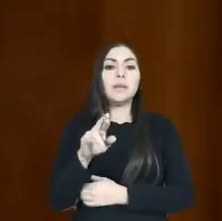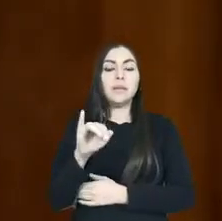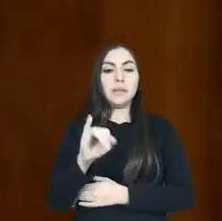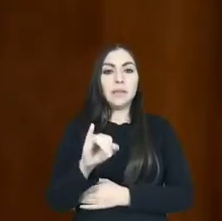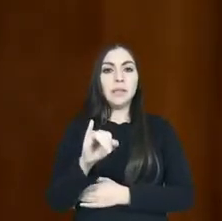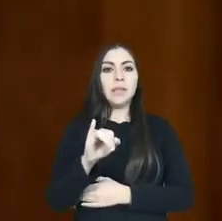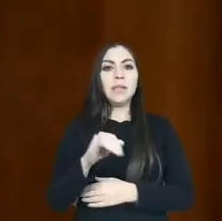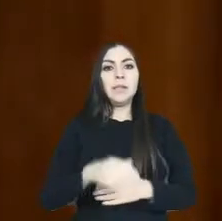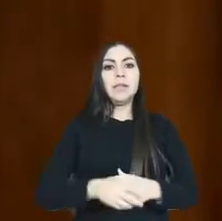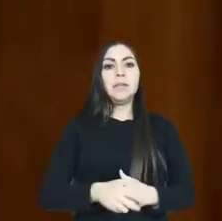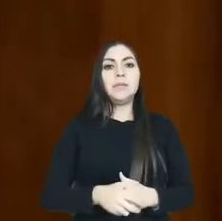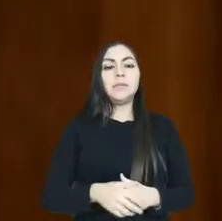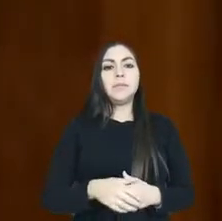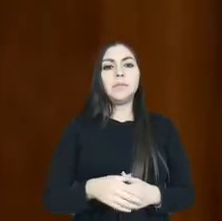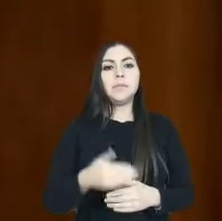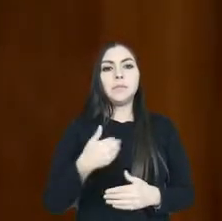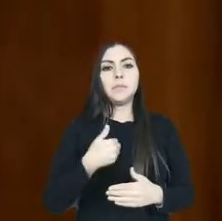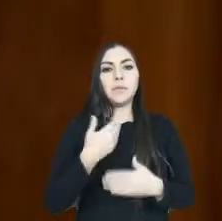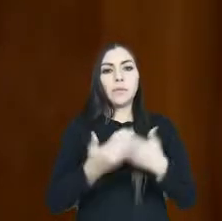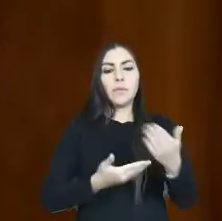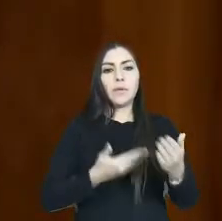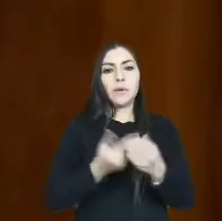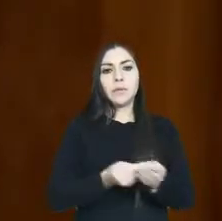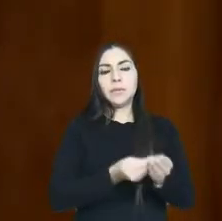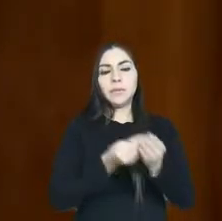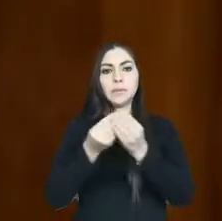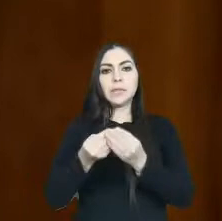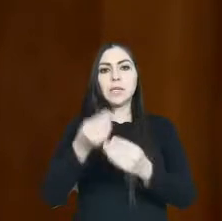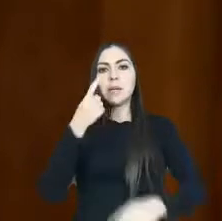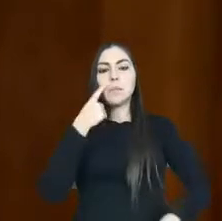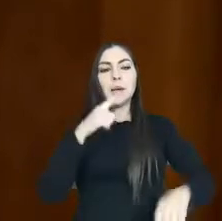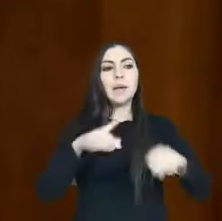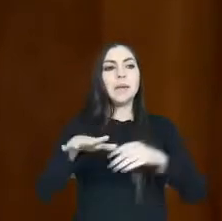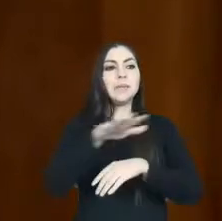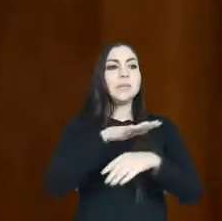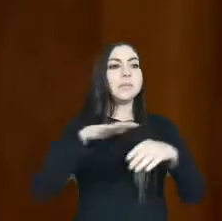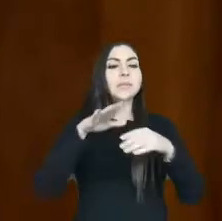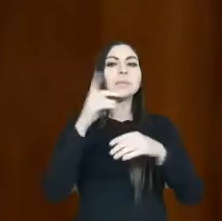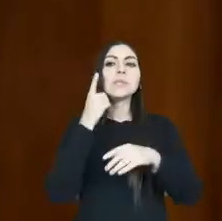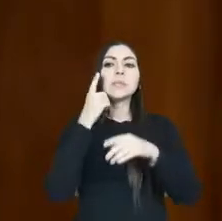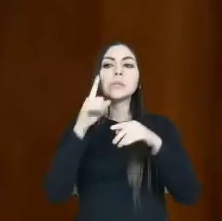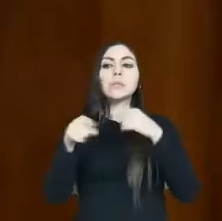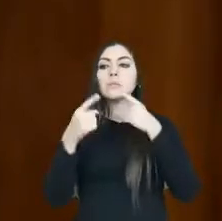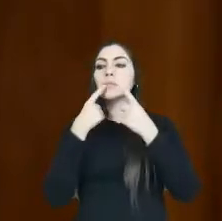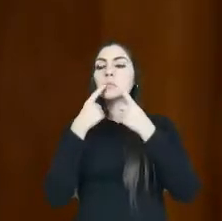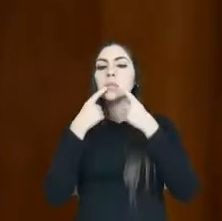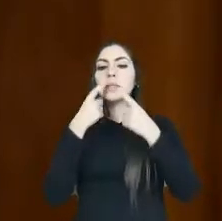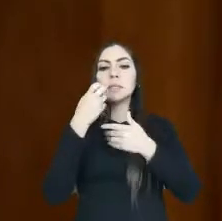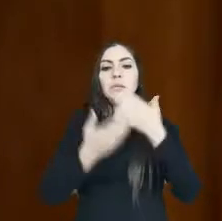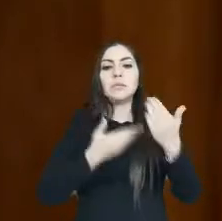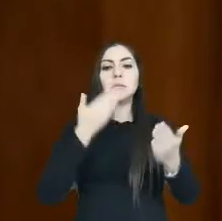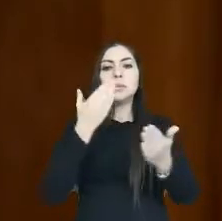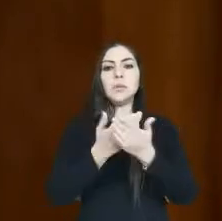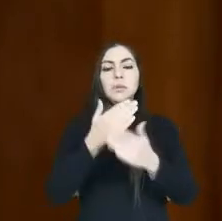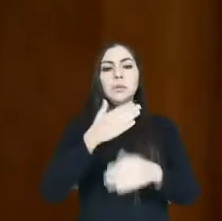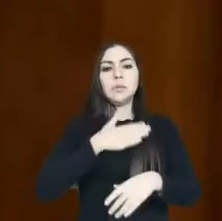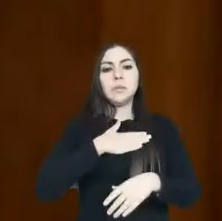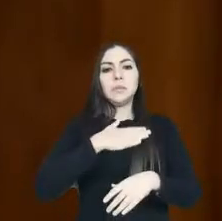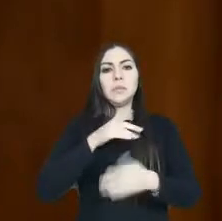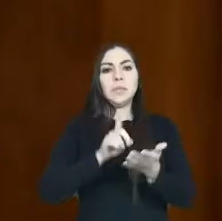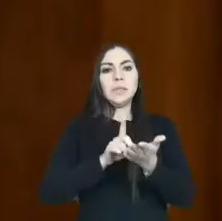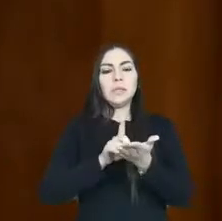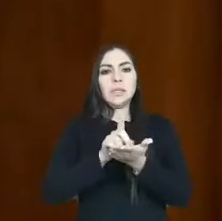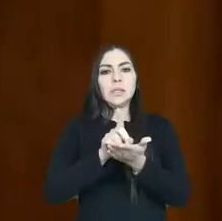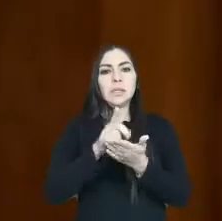Revolucionario Institucional, presenté a la deliberación de la legislatura la iniciativa de decreto en uso del derecho de